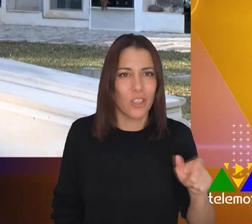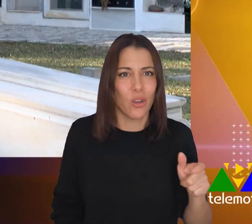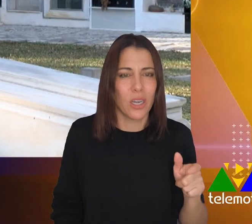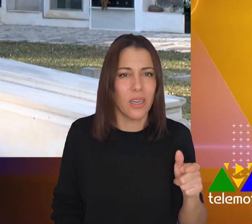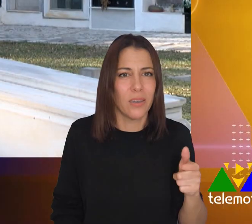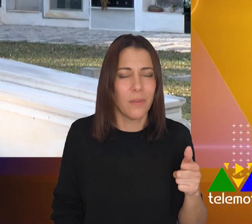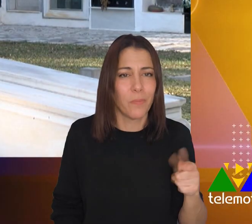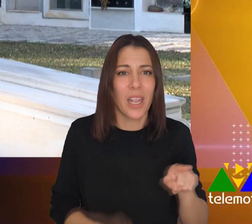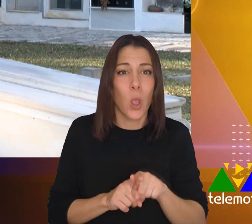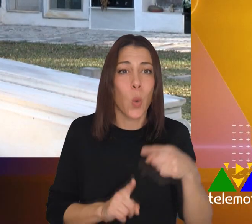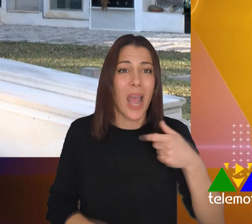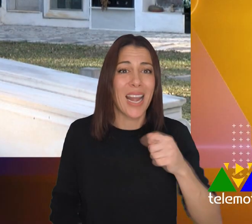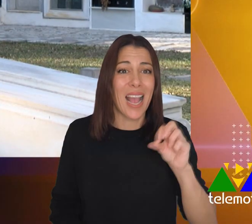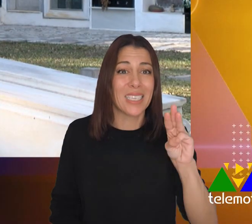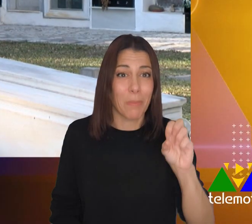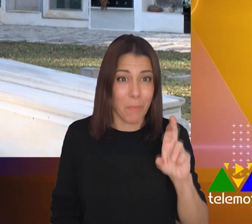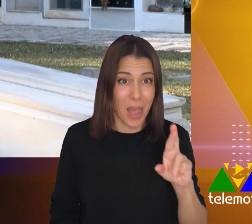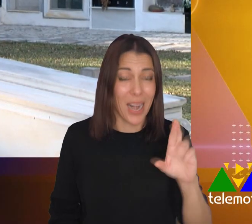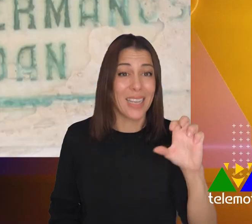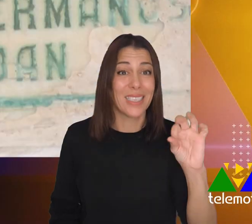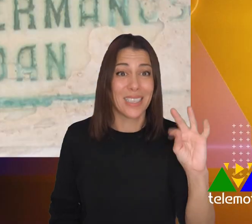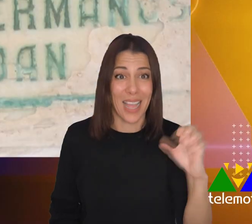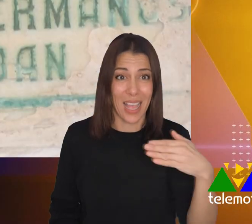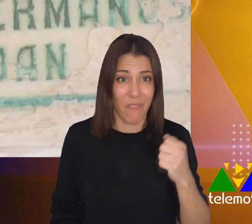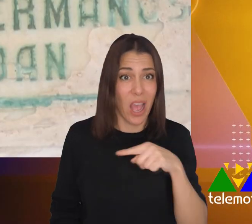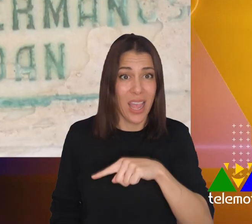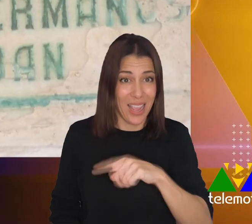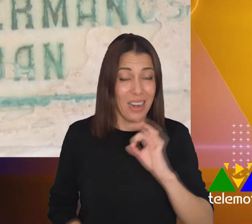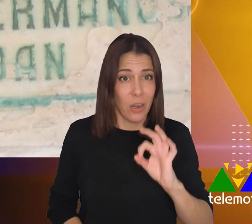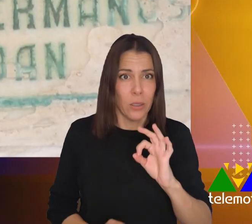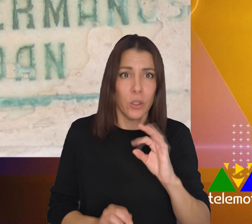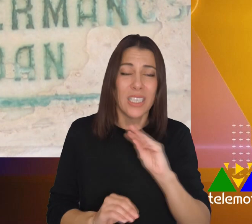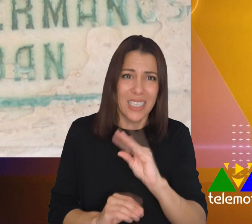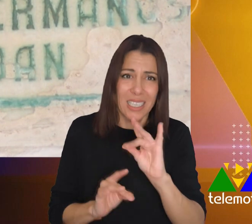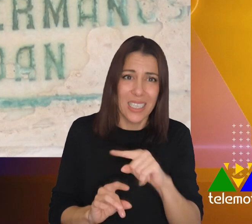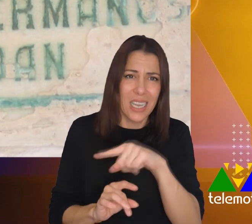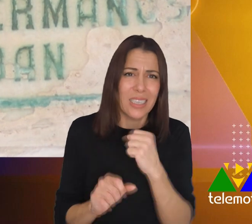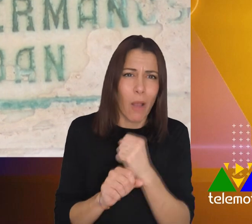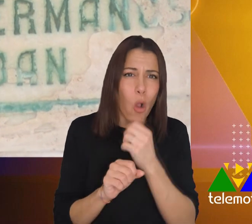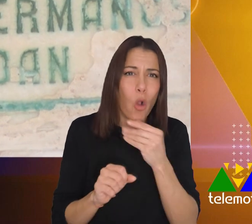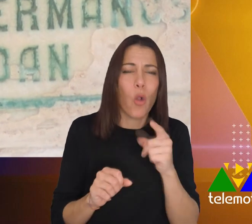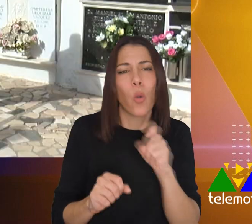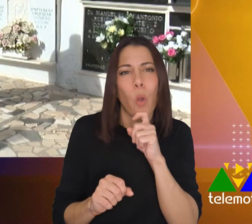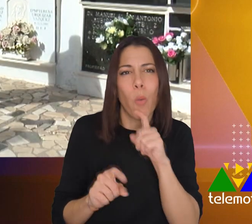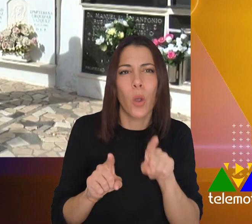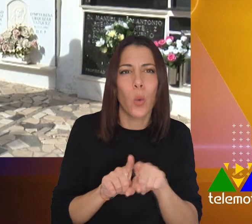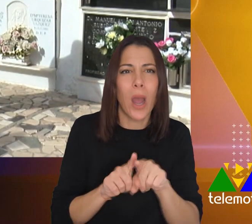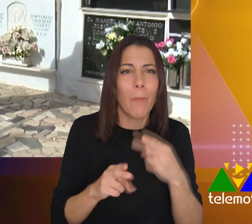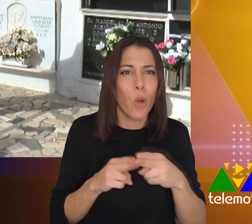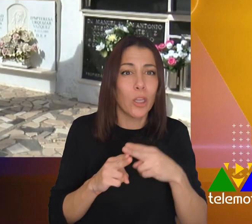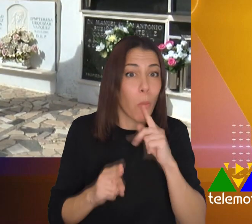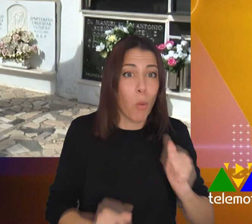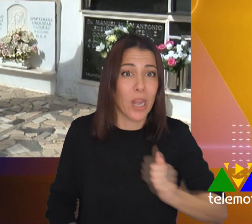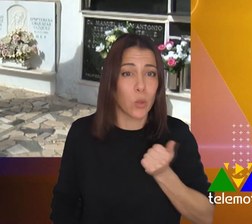como Gaspar Esteva Rabasa, que fue político, yo diría que por casualidad, ¿no? pero tuvo